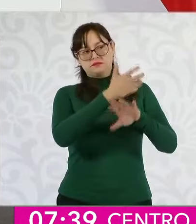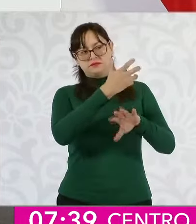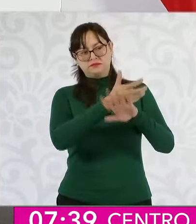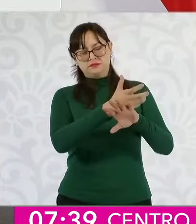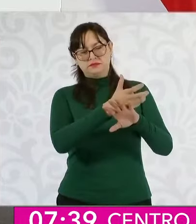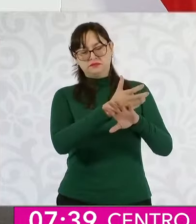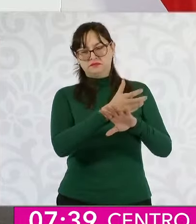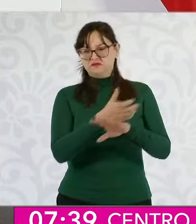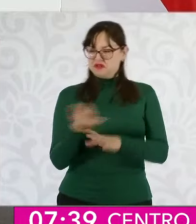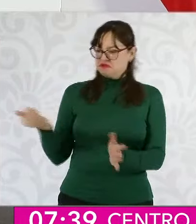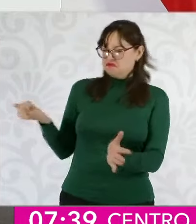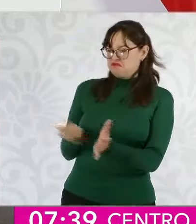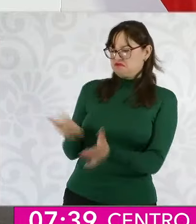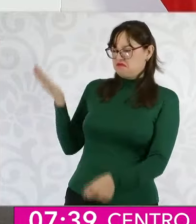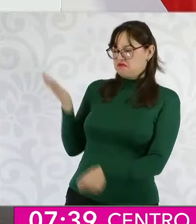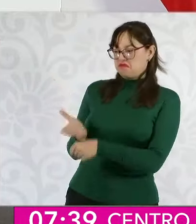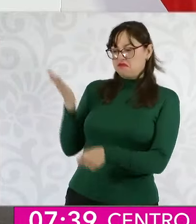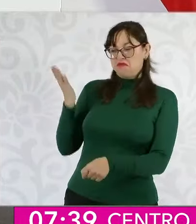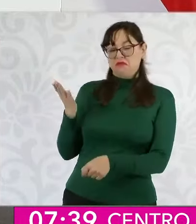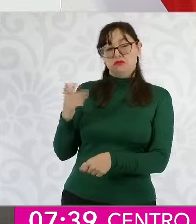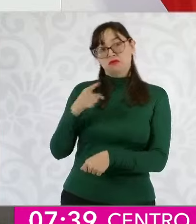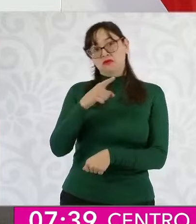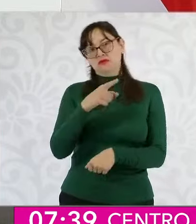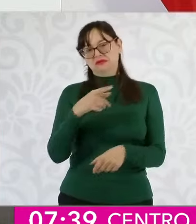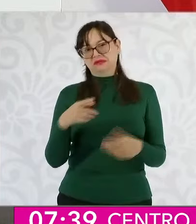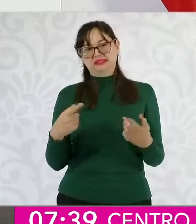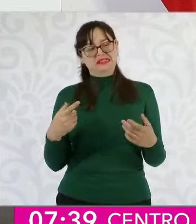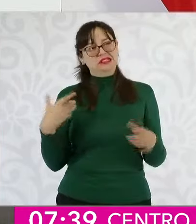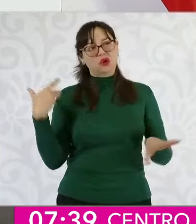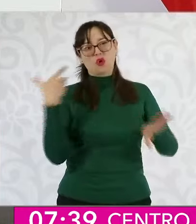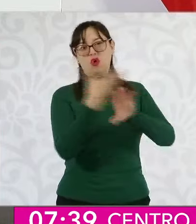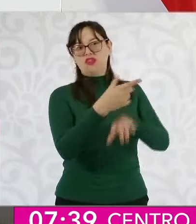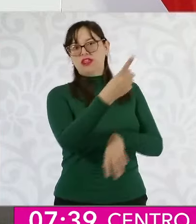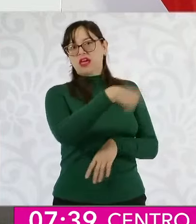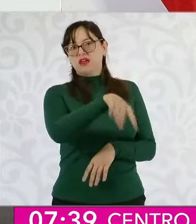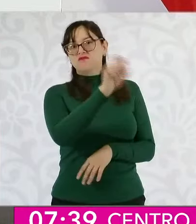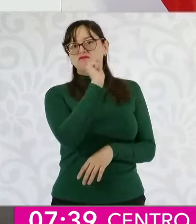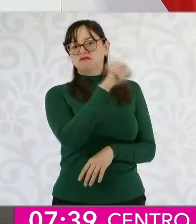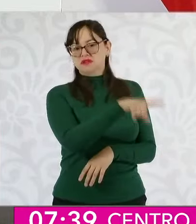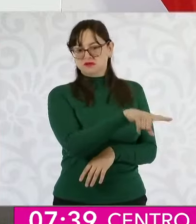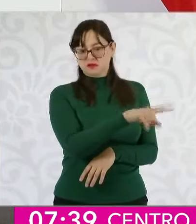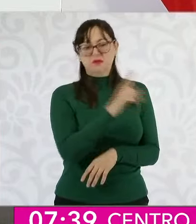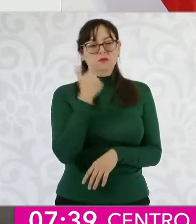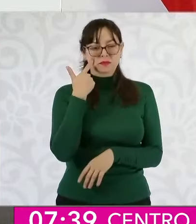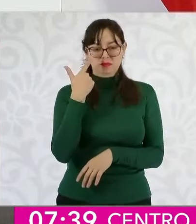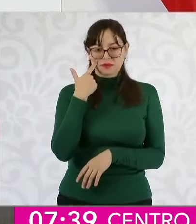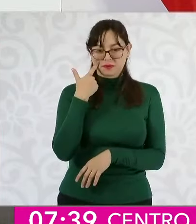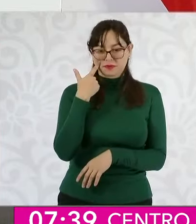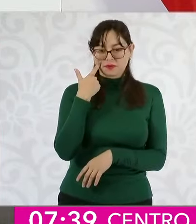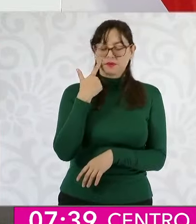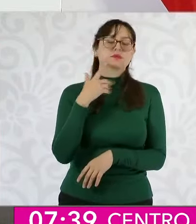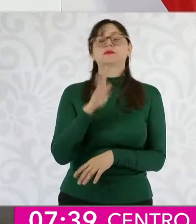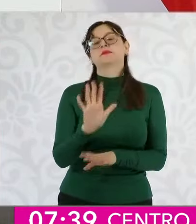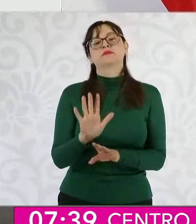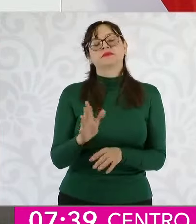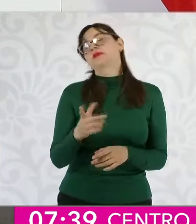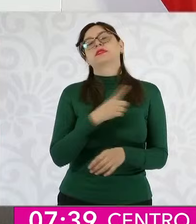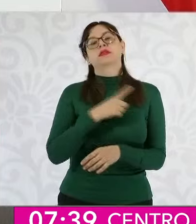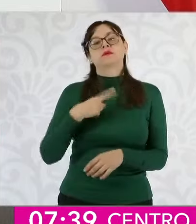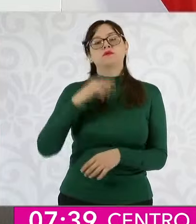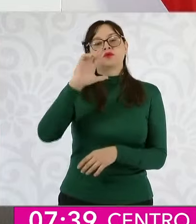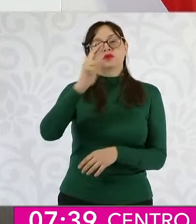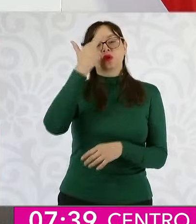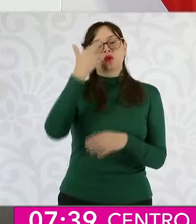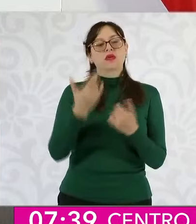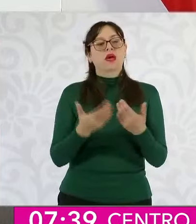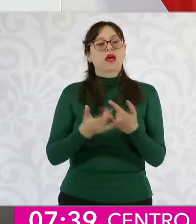primero recordar el precedente. Por supuesto que hay un precedente remoto que es la política que se siguió en los años 30, a partir